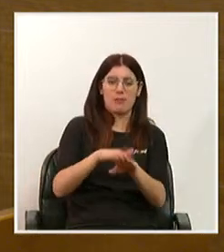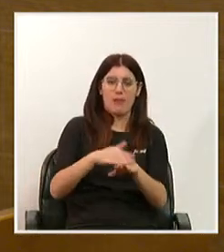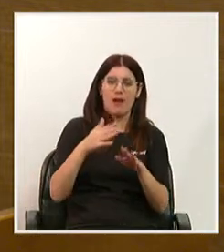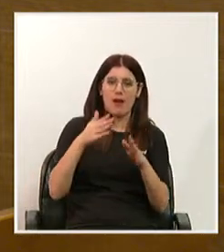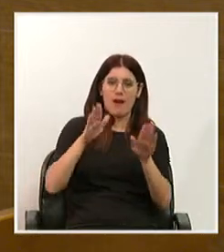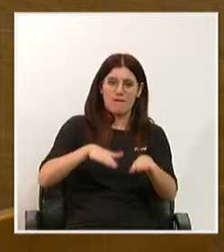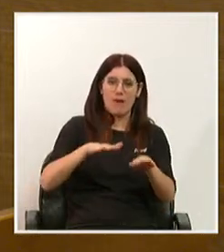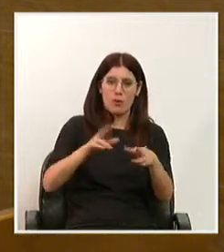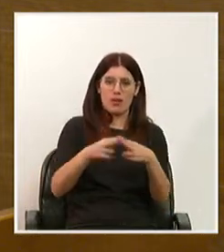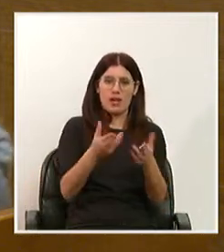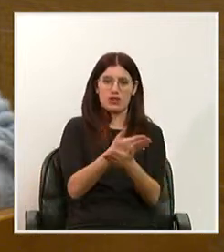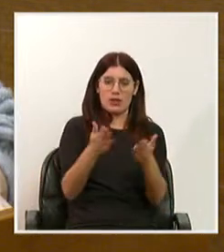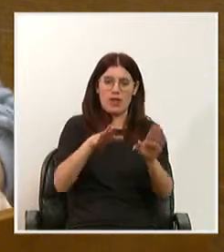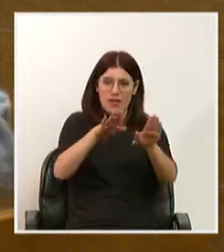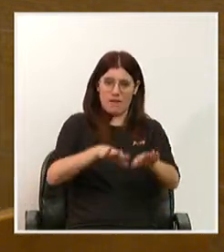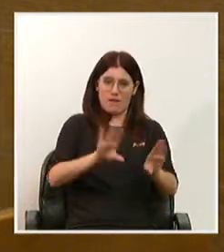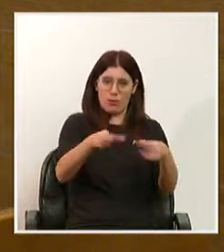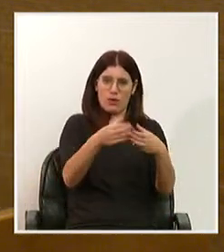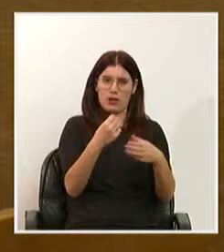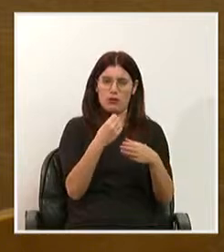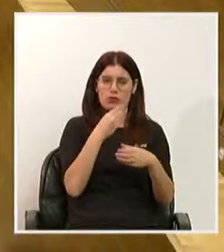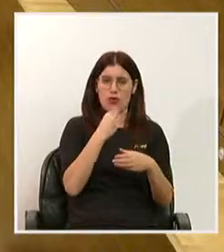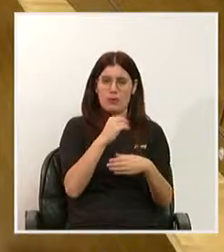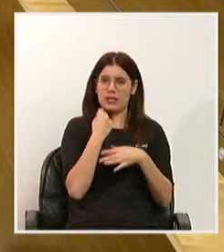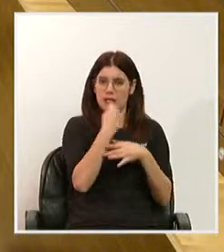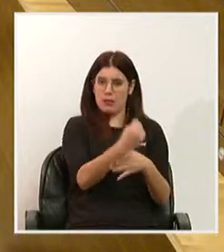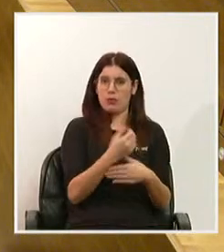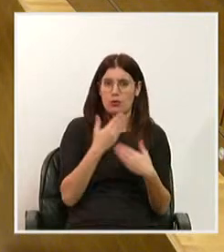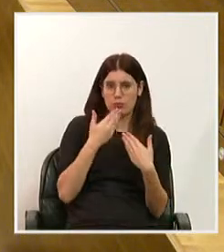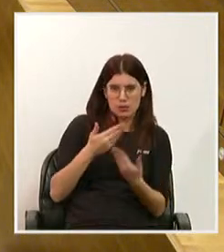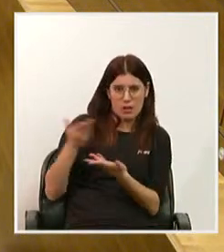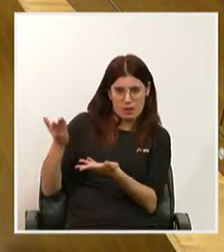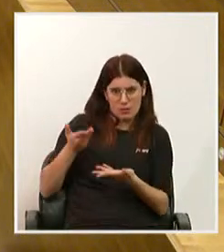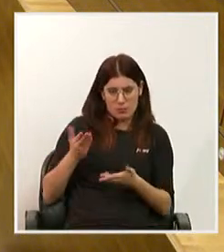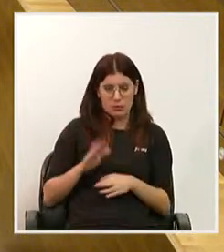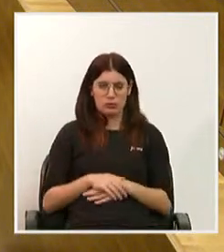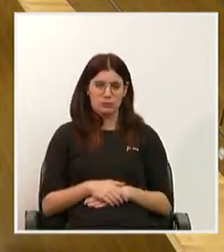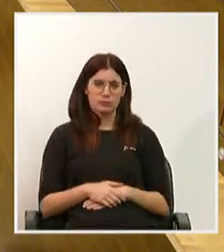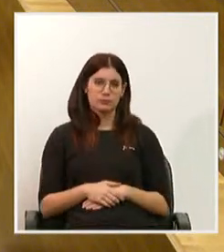juventud valenciana Muchas gracias muchas